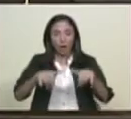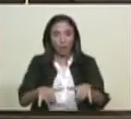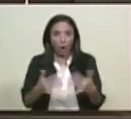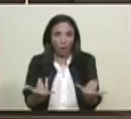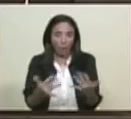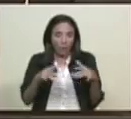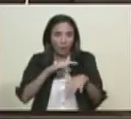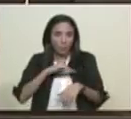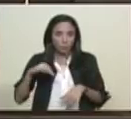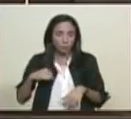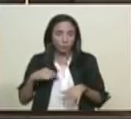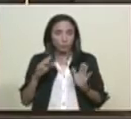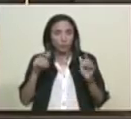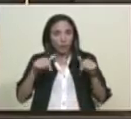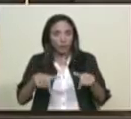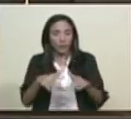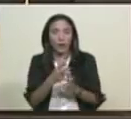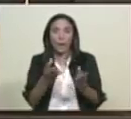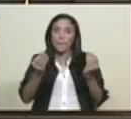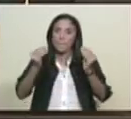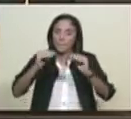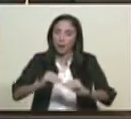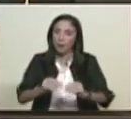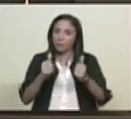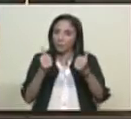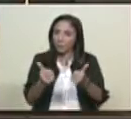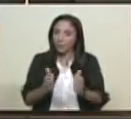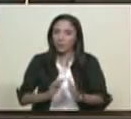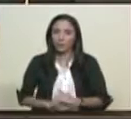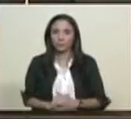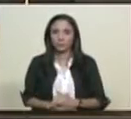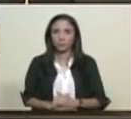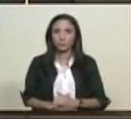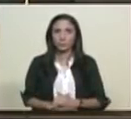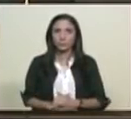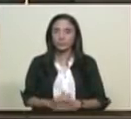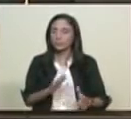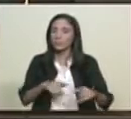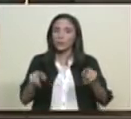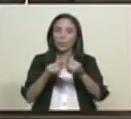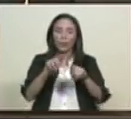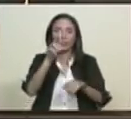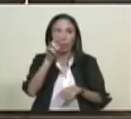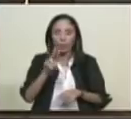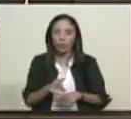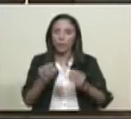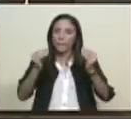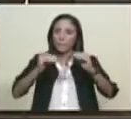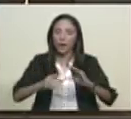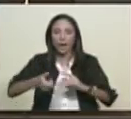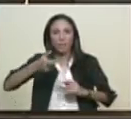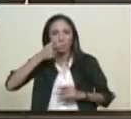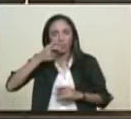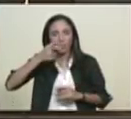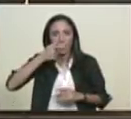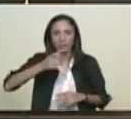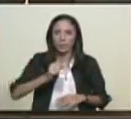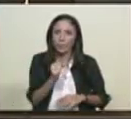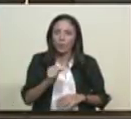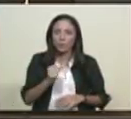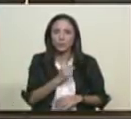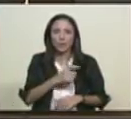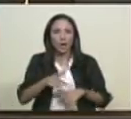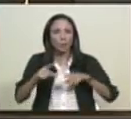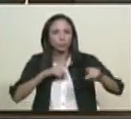nosotros? También seguir presentes, como lo hacemos todos los días, reforzando la seguridad para nuestro pueblo